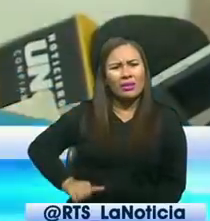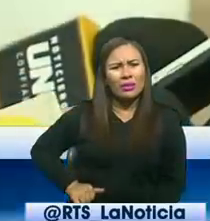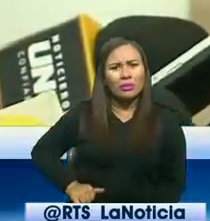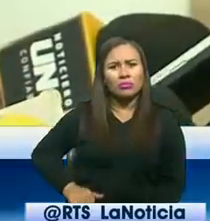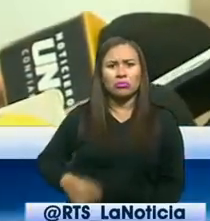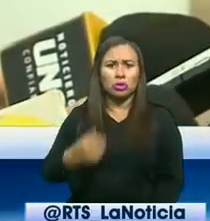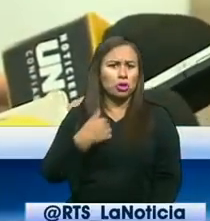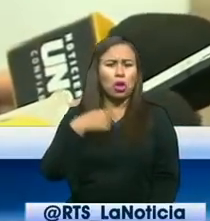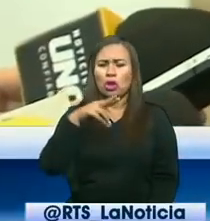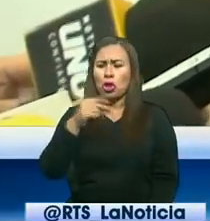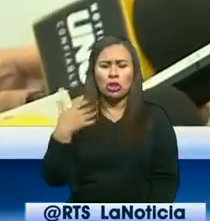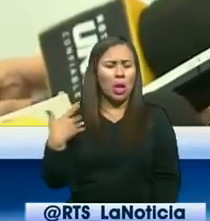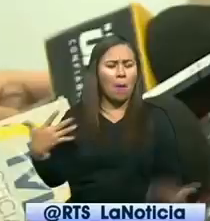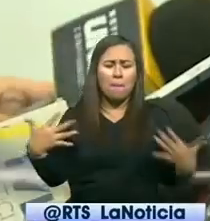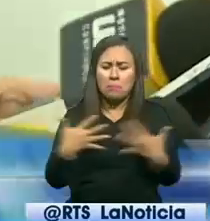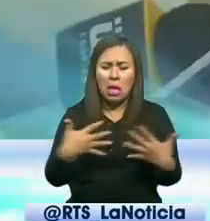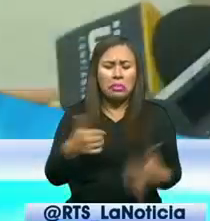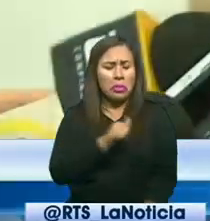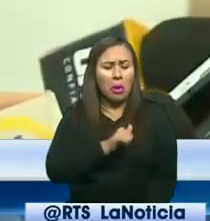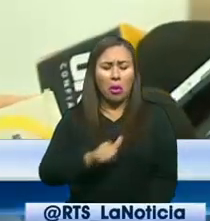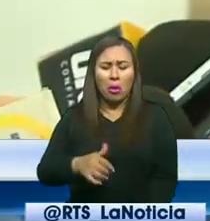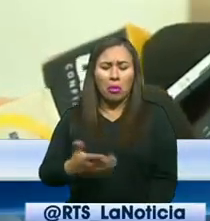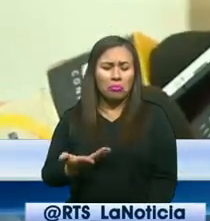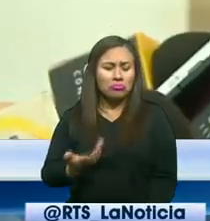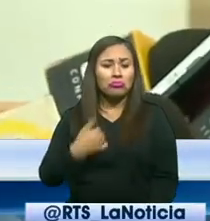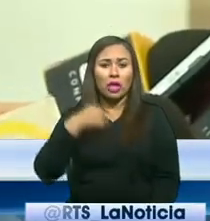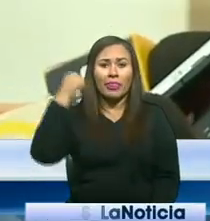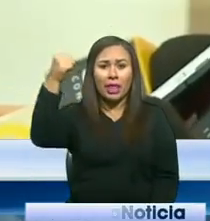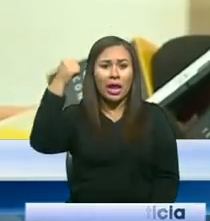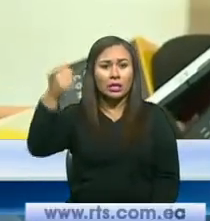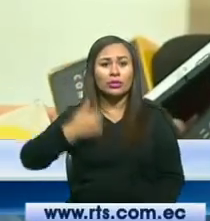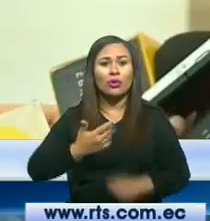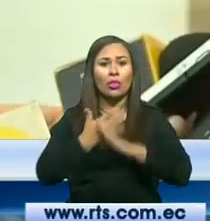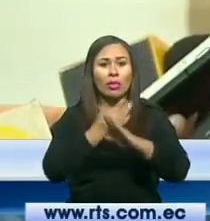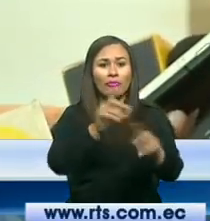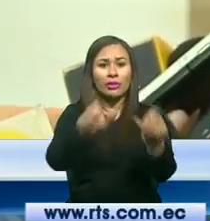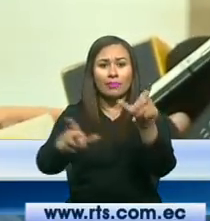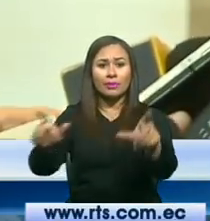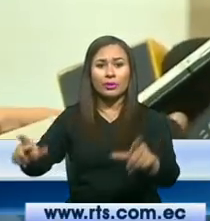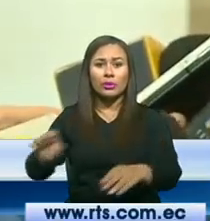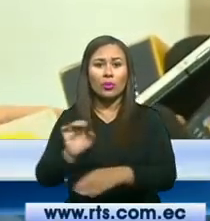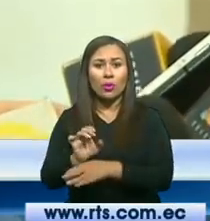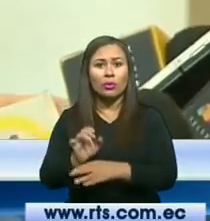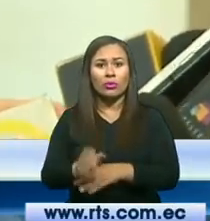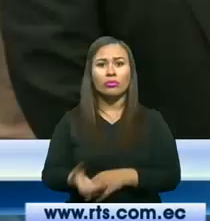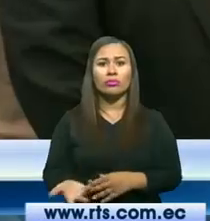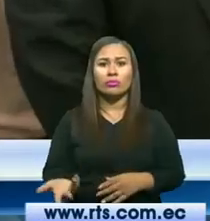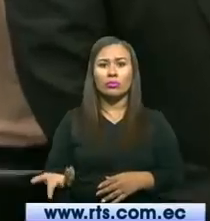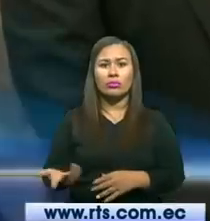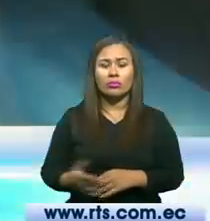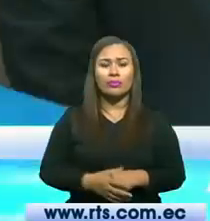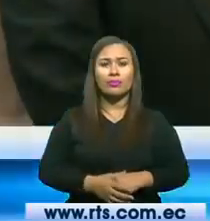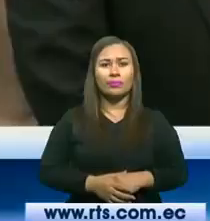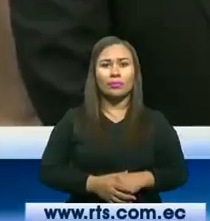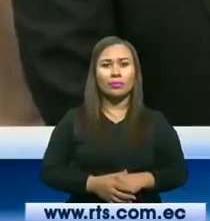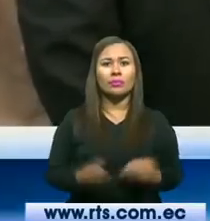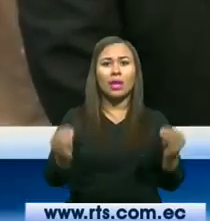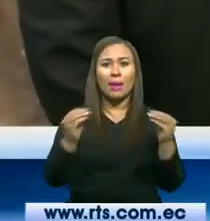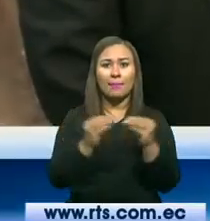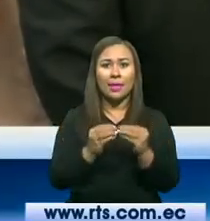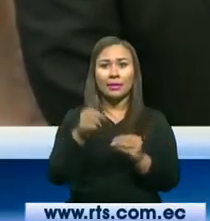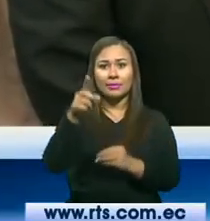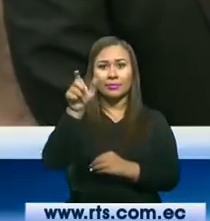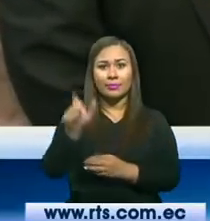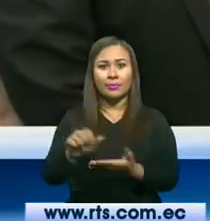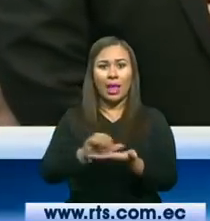ninguna sanción. Yo creo que el hecho de defender a los ecuatorianos, no merezco sanción alguna. Es más, la legisladora